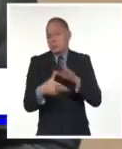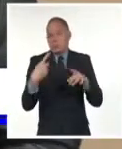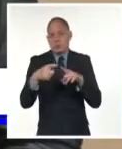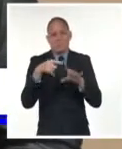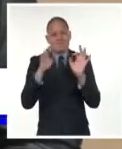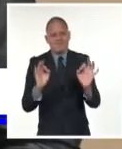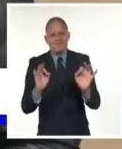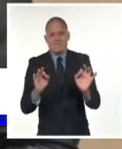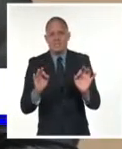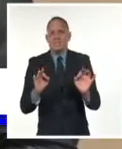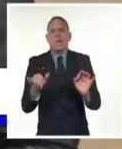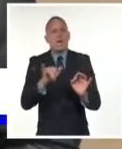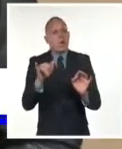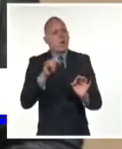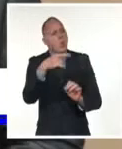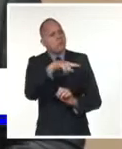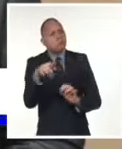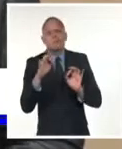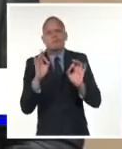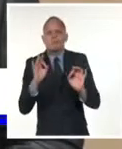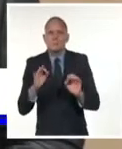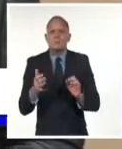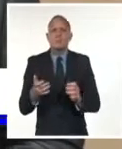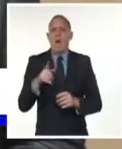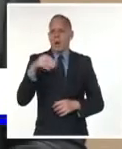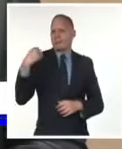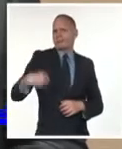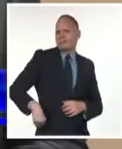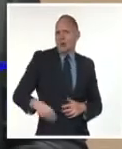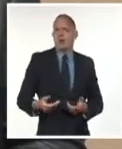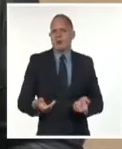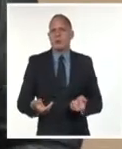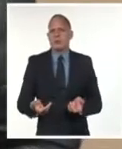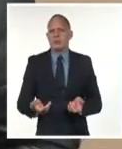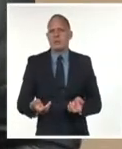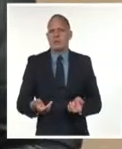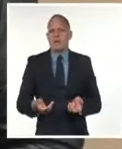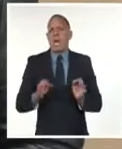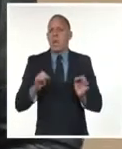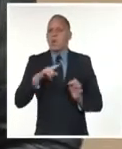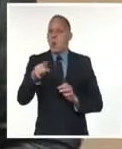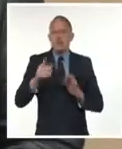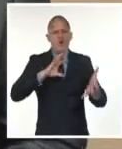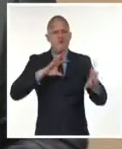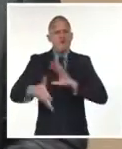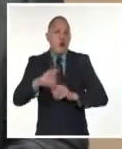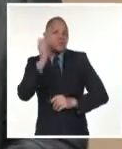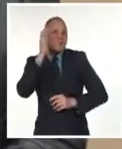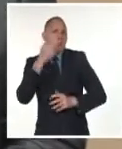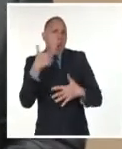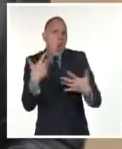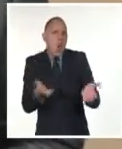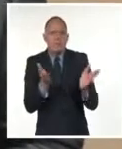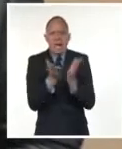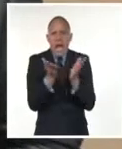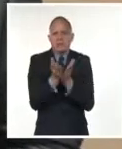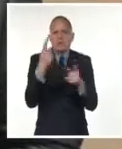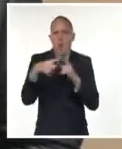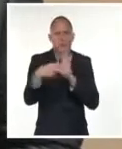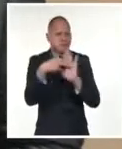de situaciones que ustedes, o de oportunidades, que ustedes yo creo que también de una manera creativa aprovecharon, y que impone hoy